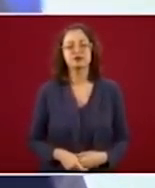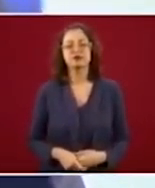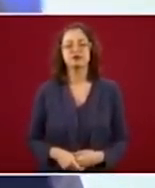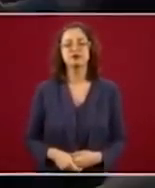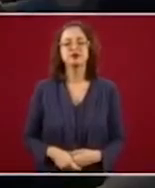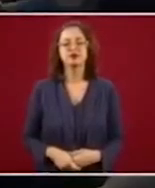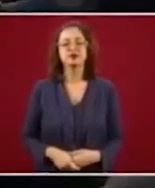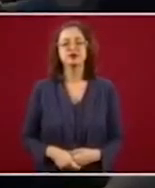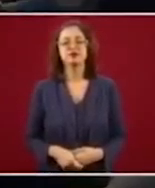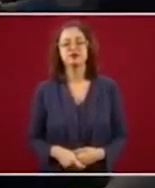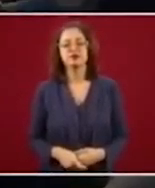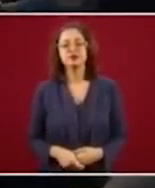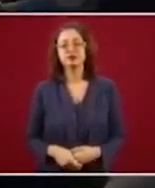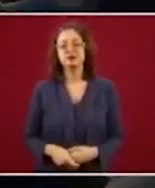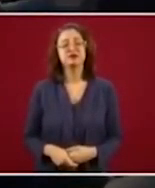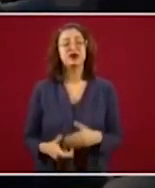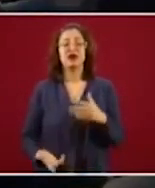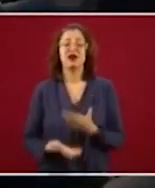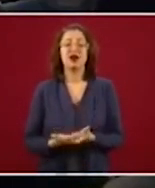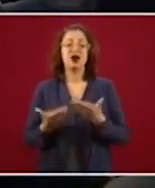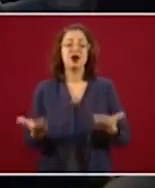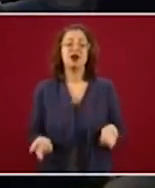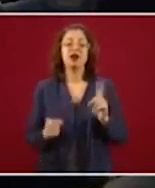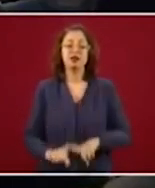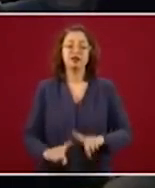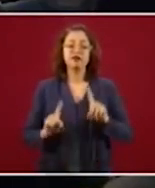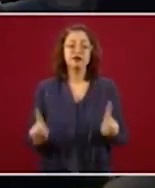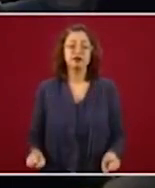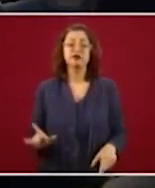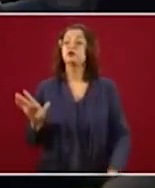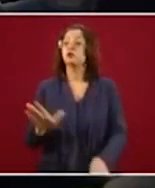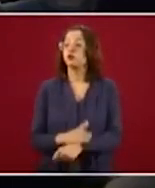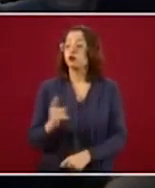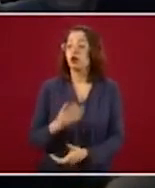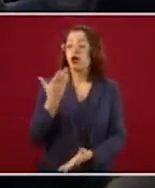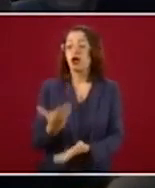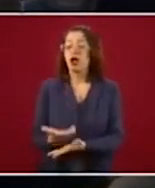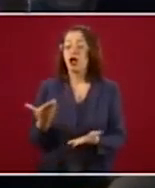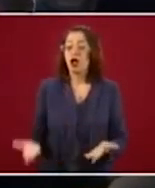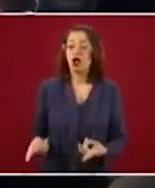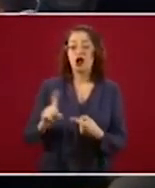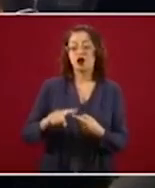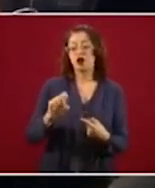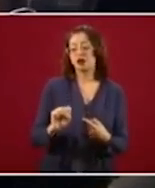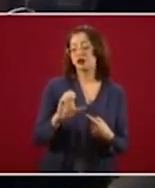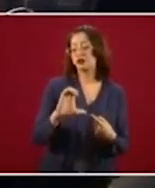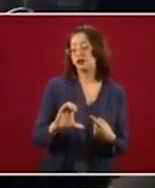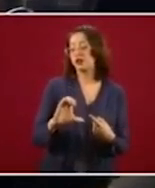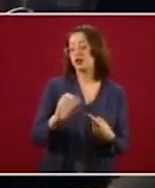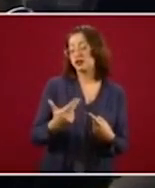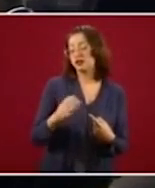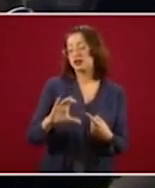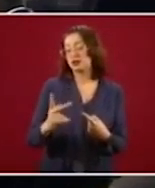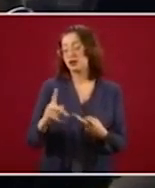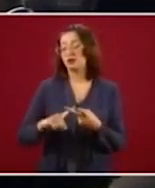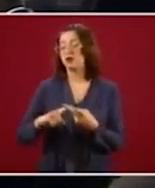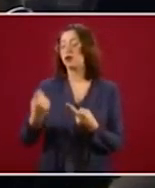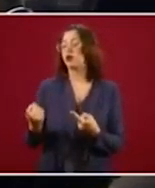ya no es así porque el de hacienda el consejero jurídico la secretaria de decoración son gentes